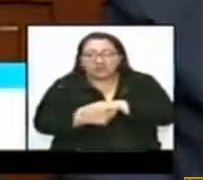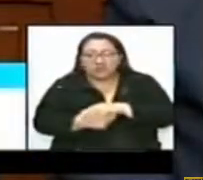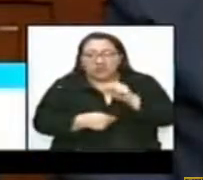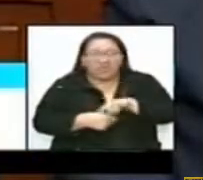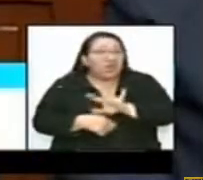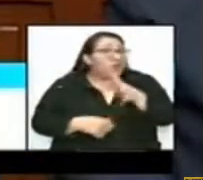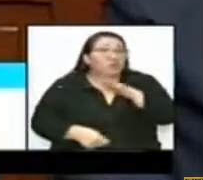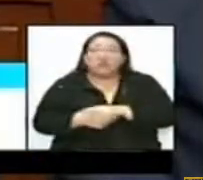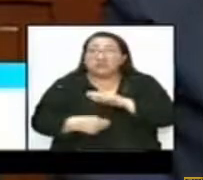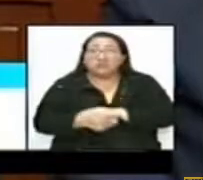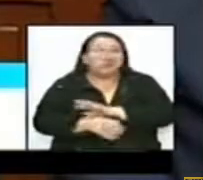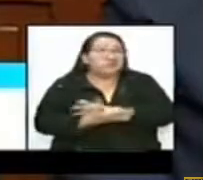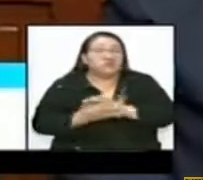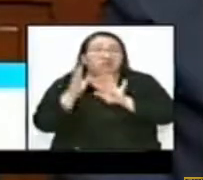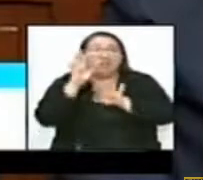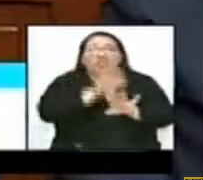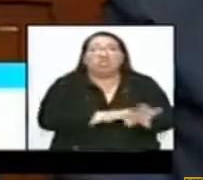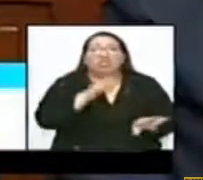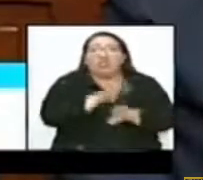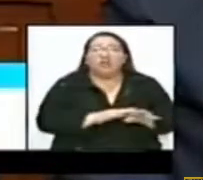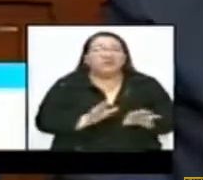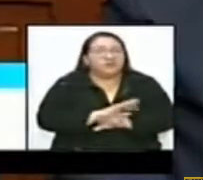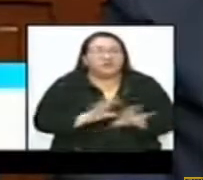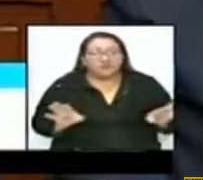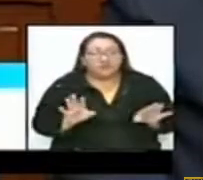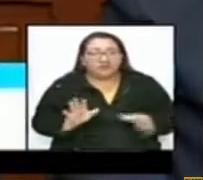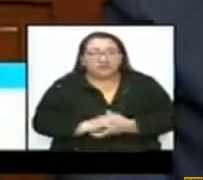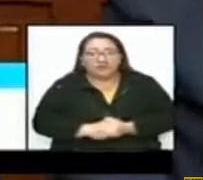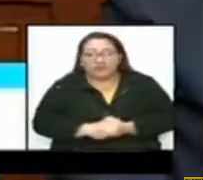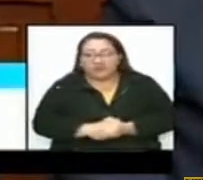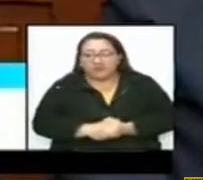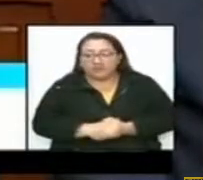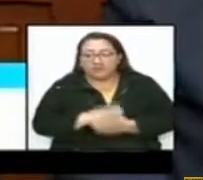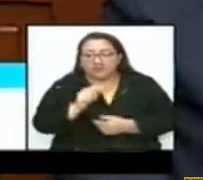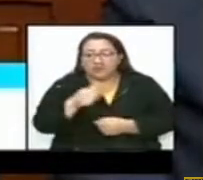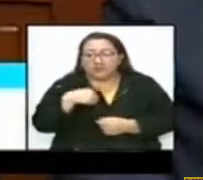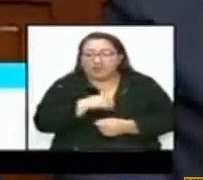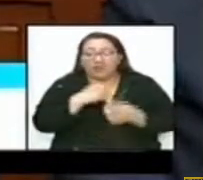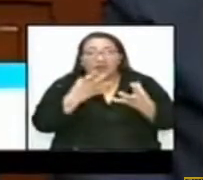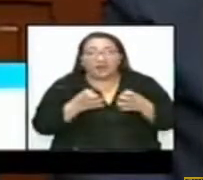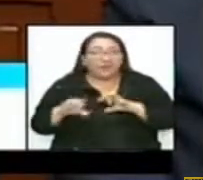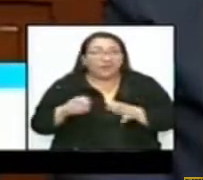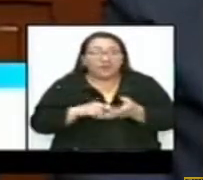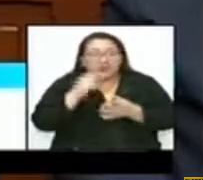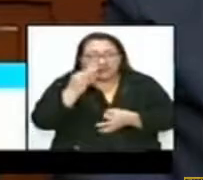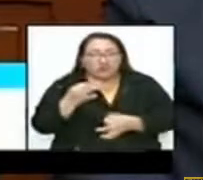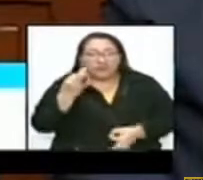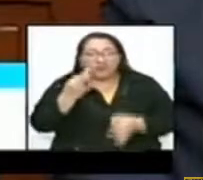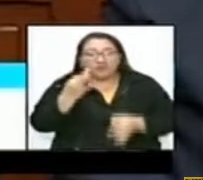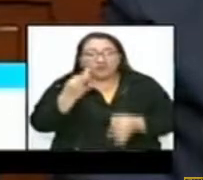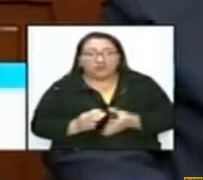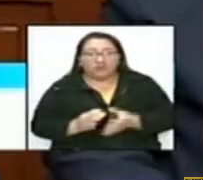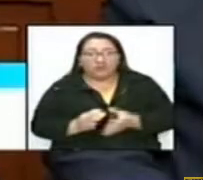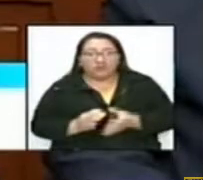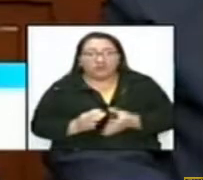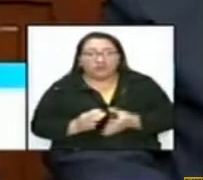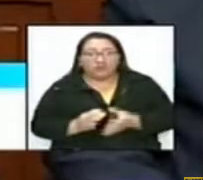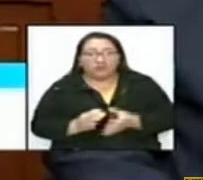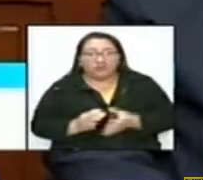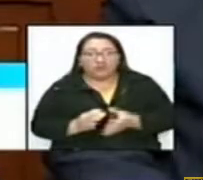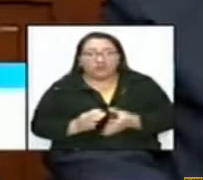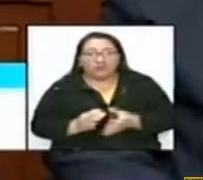nuestros frutos acá nos protegemos a productos hasta nosotros queremos que se haga justicia que se hagan